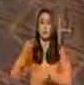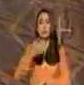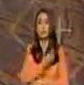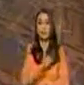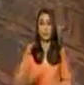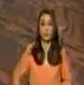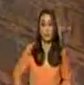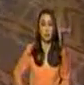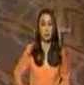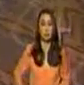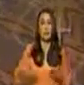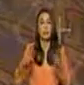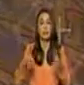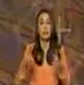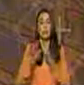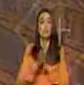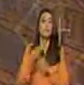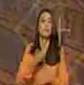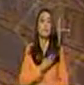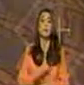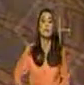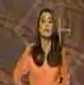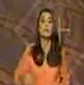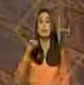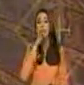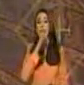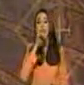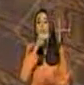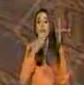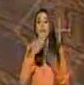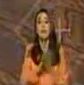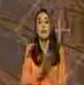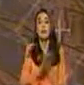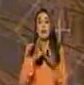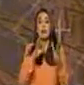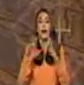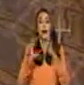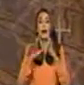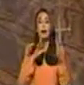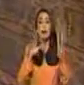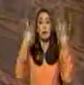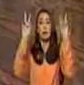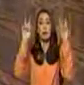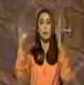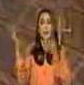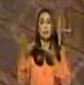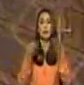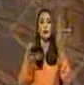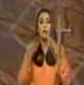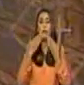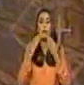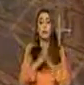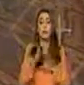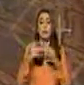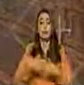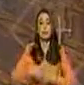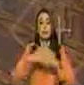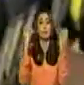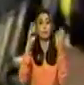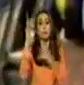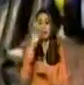delegados de Juan Guaidó. En la ciudad de Nueva York se abordó la situación política, social y económica que atraviesa Venezuela.